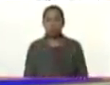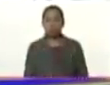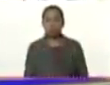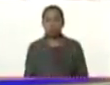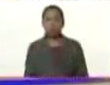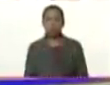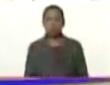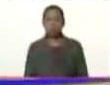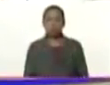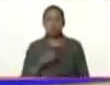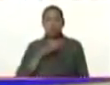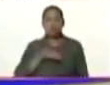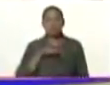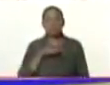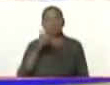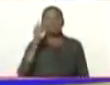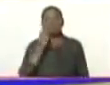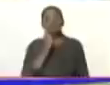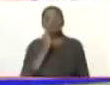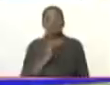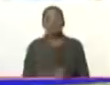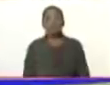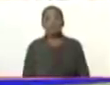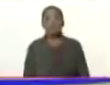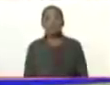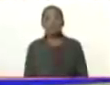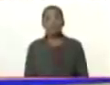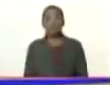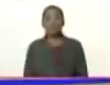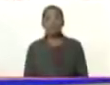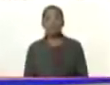La misión Sucre.